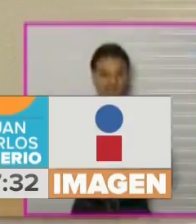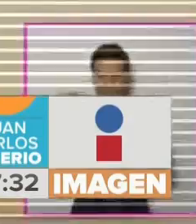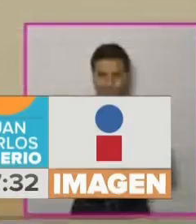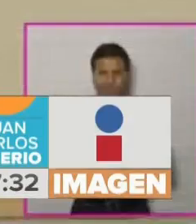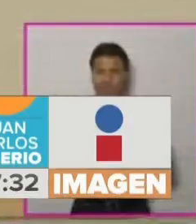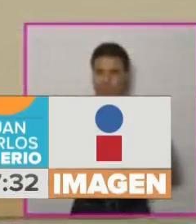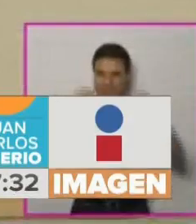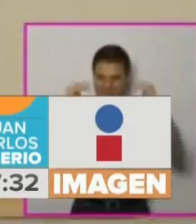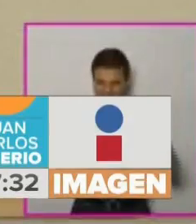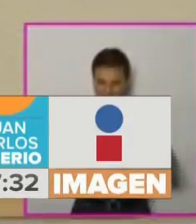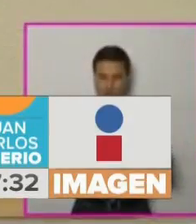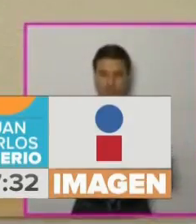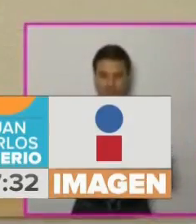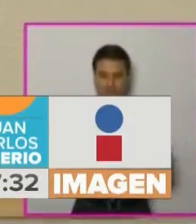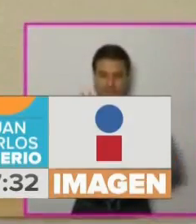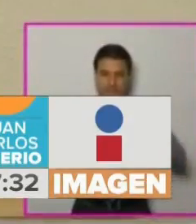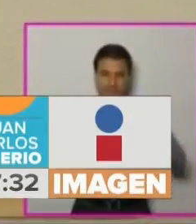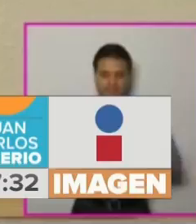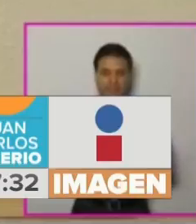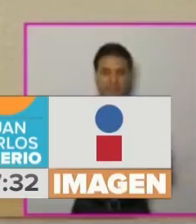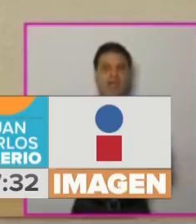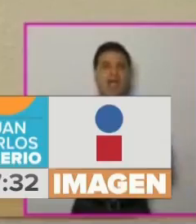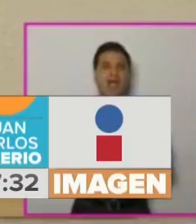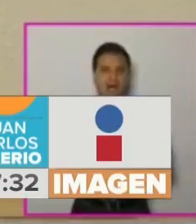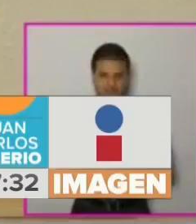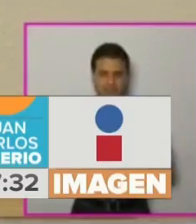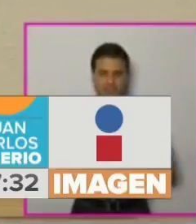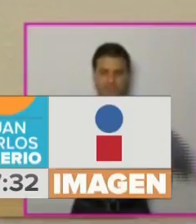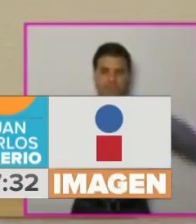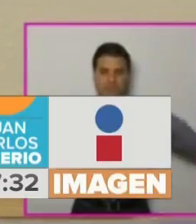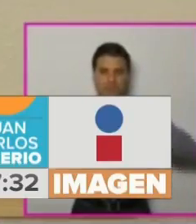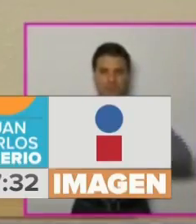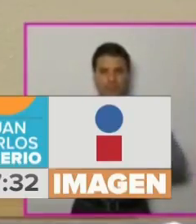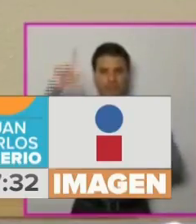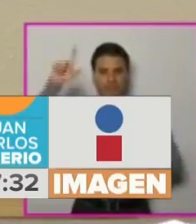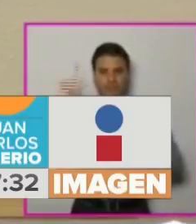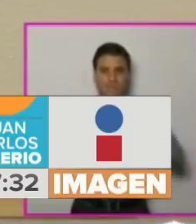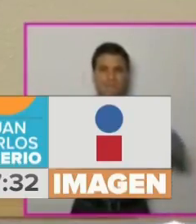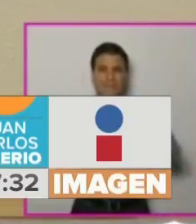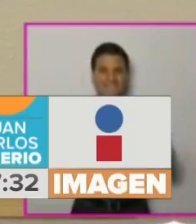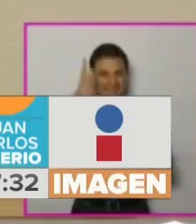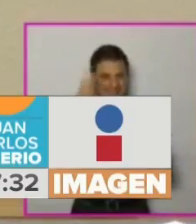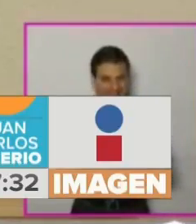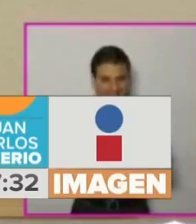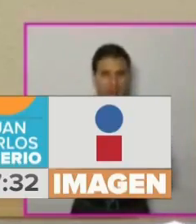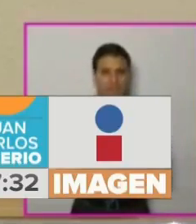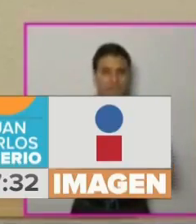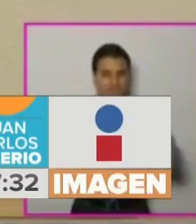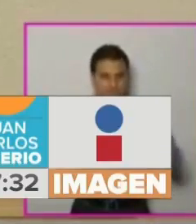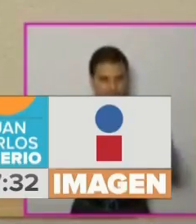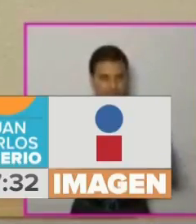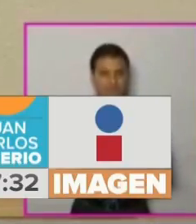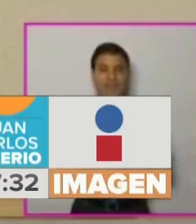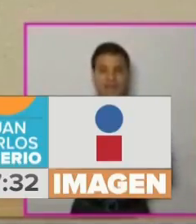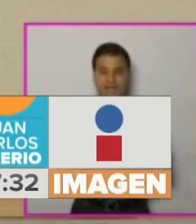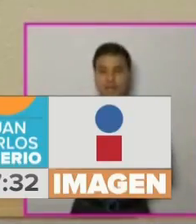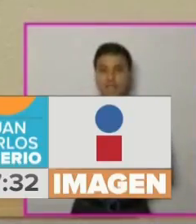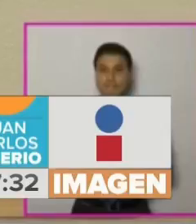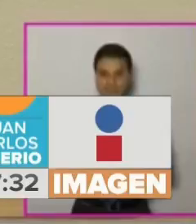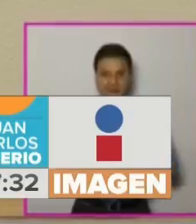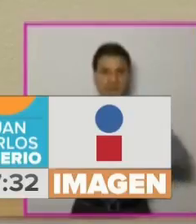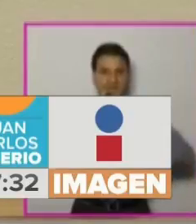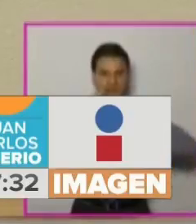en 4. Habrá nueva insaculación y capacitación para funcionarios de las mesas directivas de casilla. Habrán precampañas,